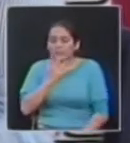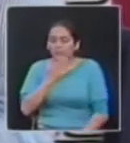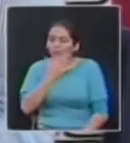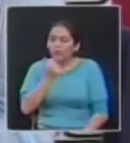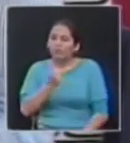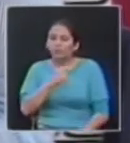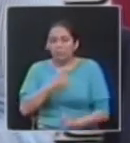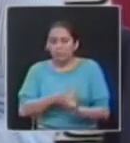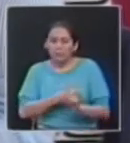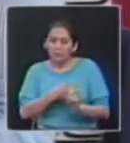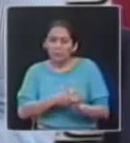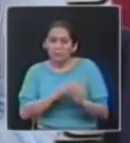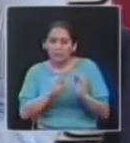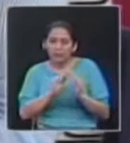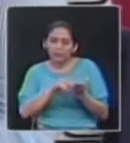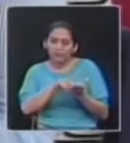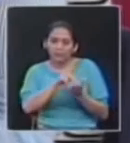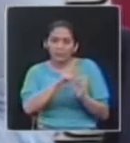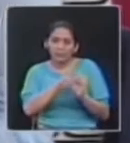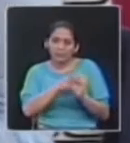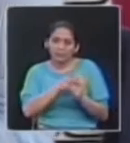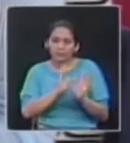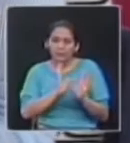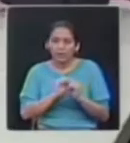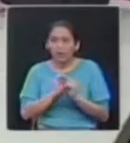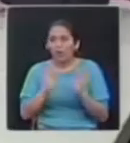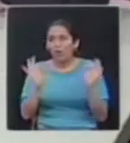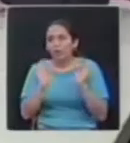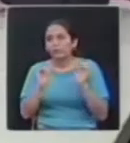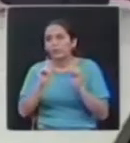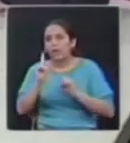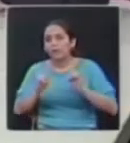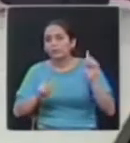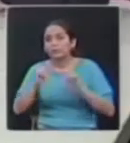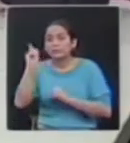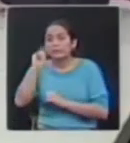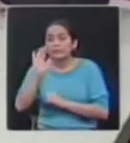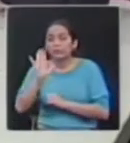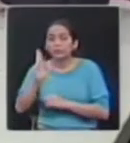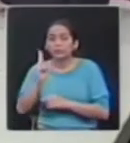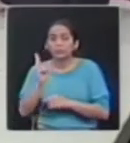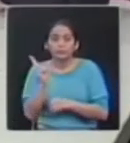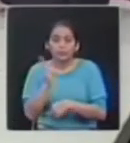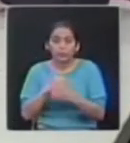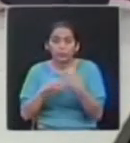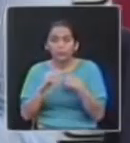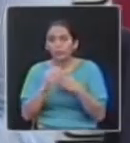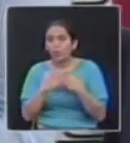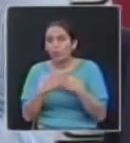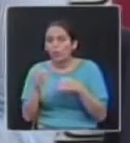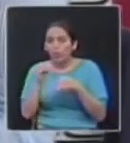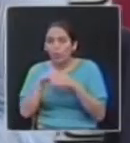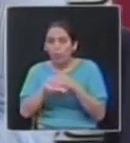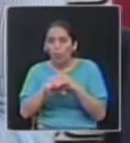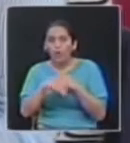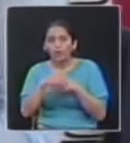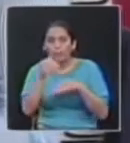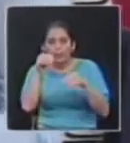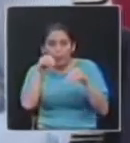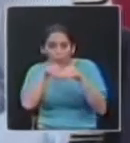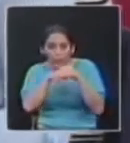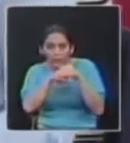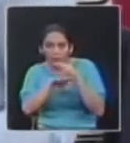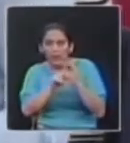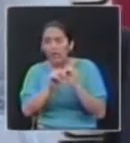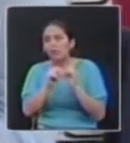muchísimo, y finalmente el tema de las oficinas, bodegas comerciales también, que es una rama que está en crecimiento. Entonces,